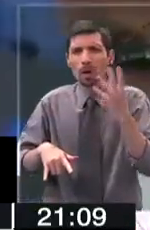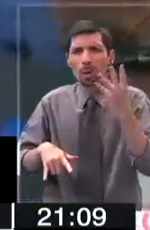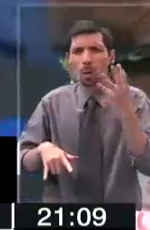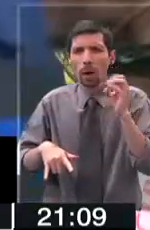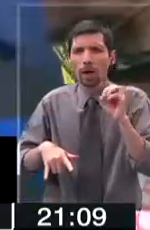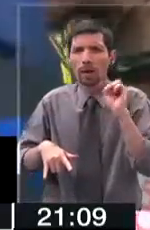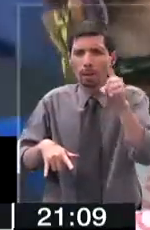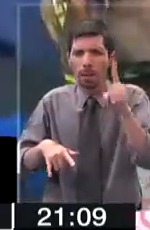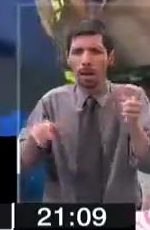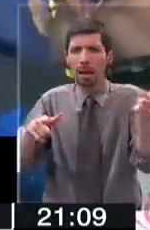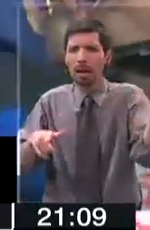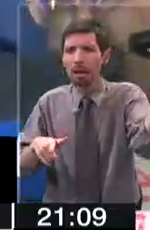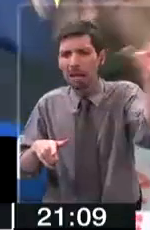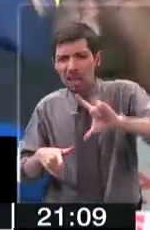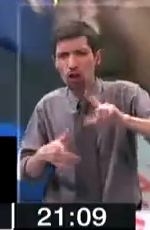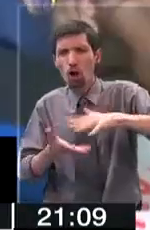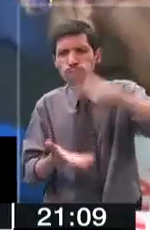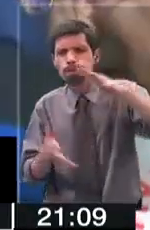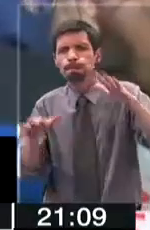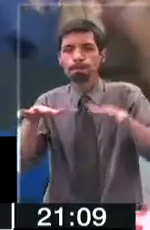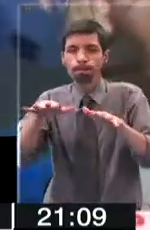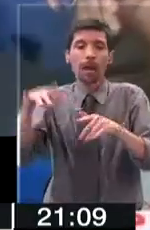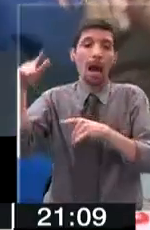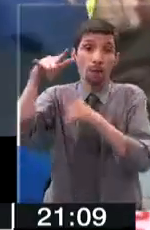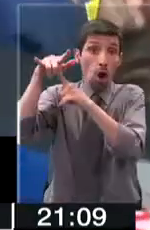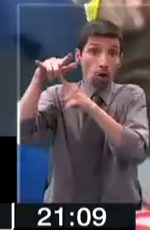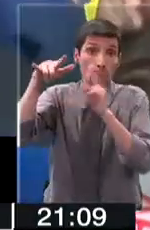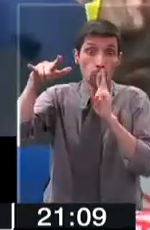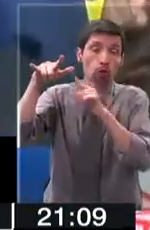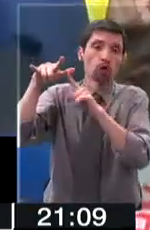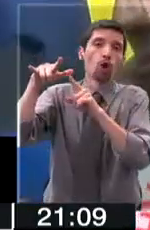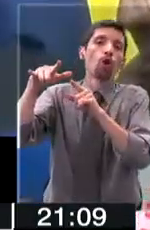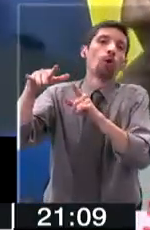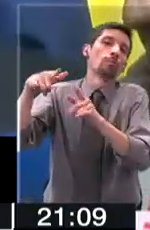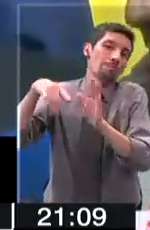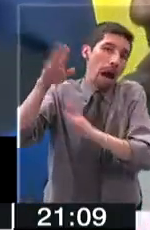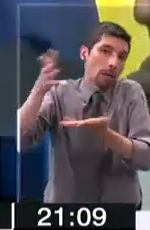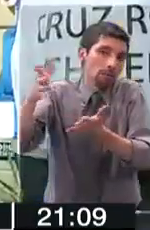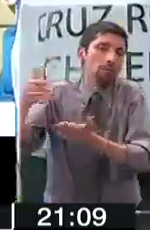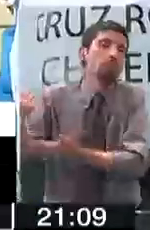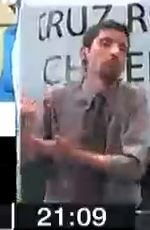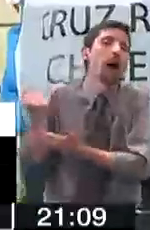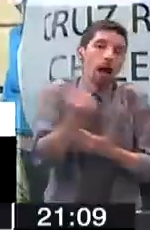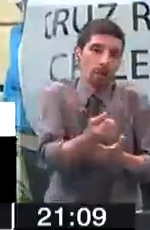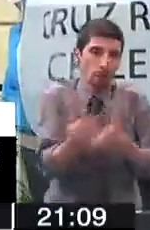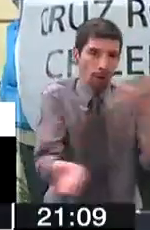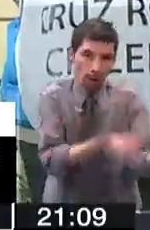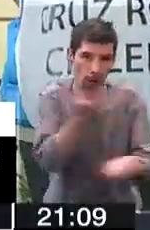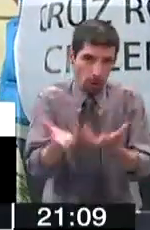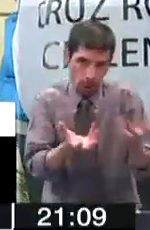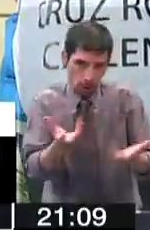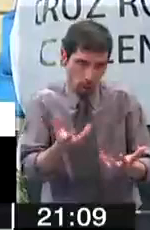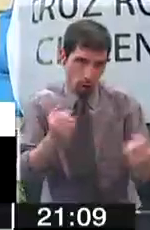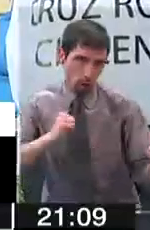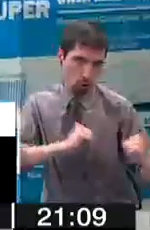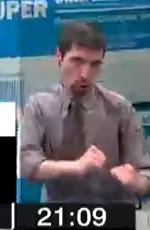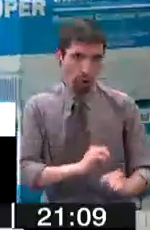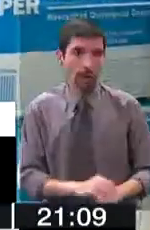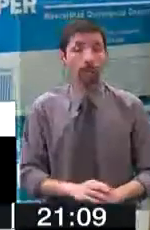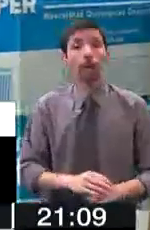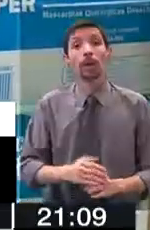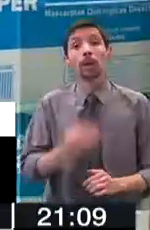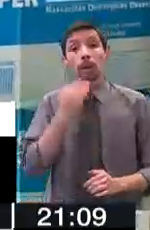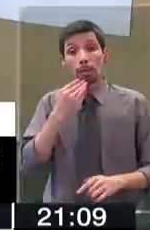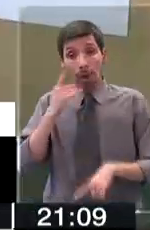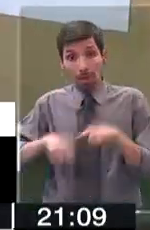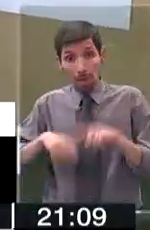toneladas, los 40.000 litros, pueda, por supuesto, ayudar a combatir el fuego. La ayuda va por tierra también. La Cruz Roja es una